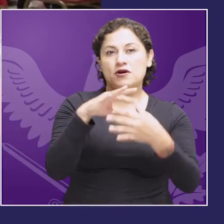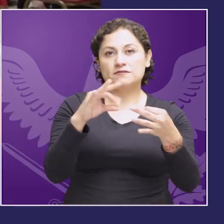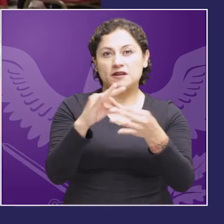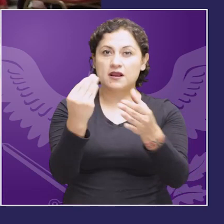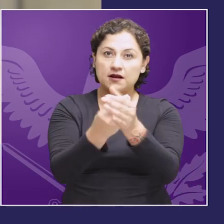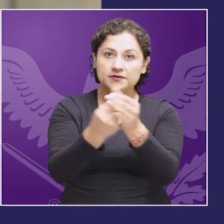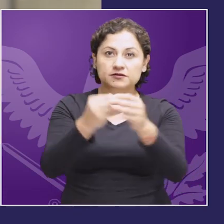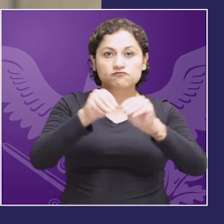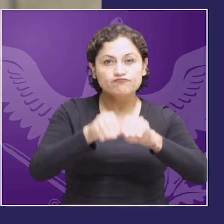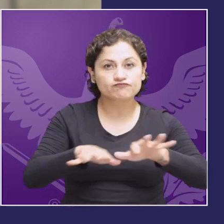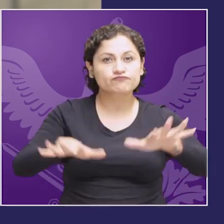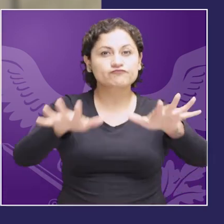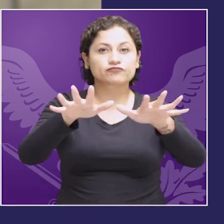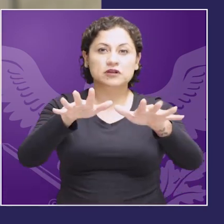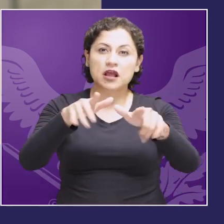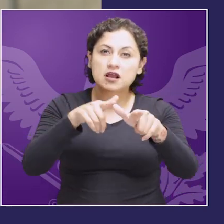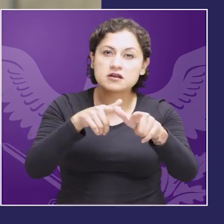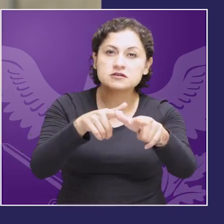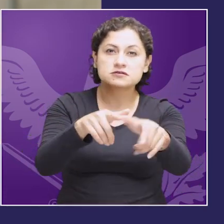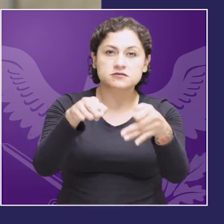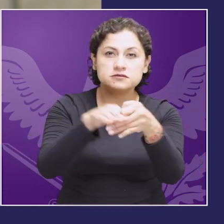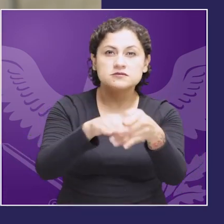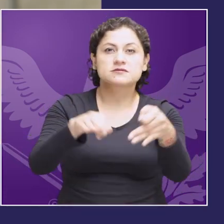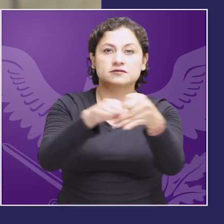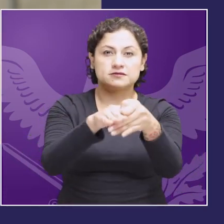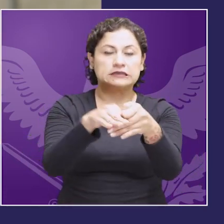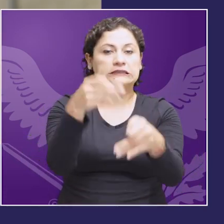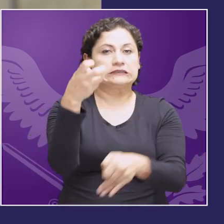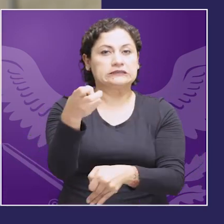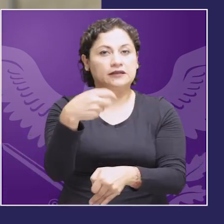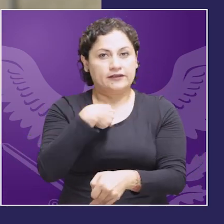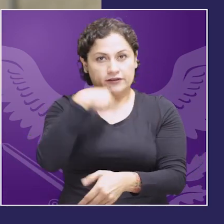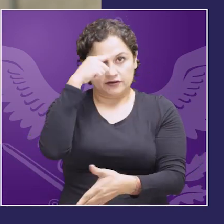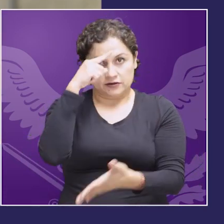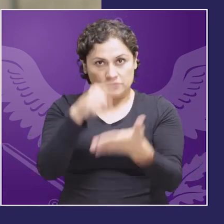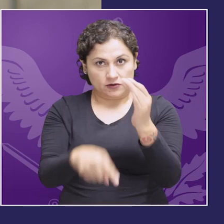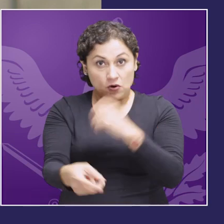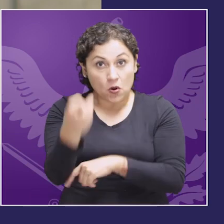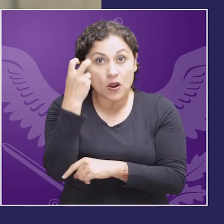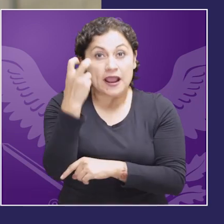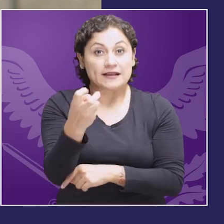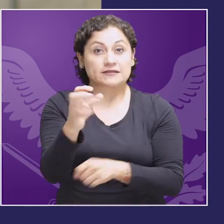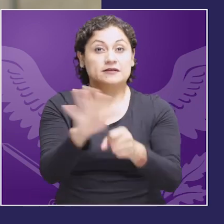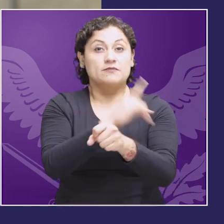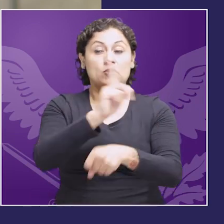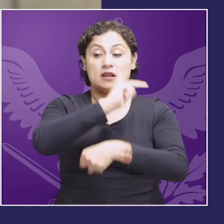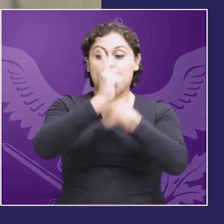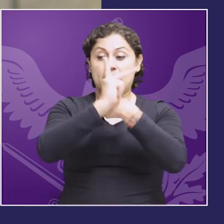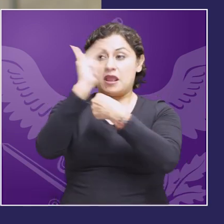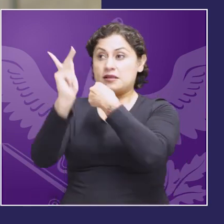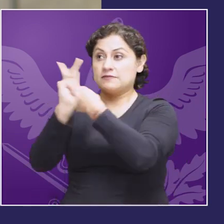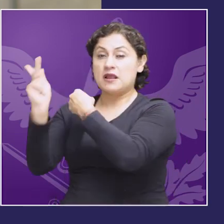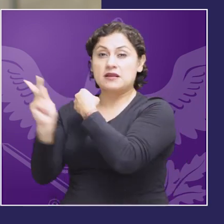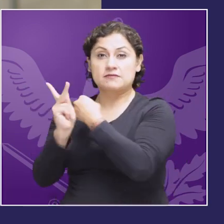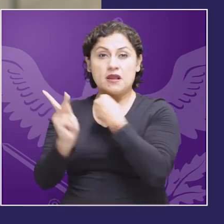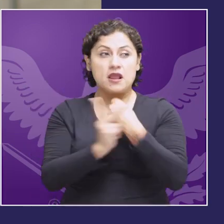complejo, que esta capacitación, que yo insisto que debe ser masiva, permanente, tiene que ser obligatoria. Y ahí yo creo que hay un tema, porque